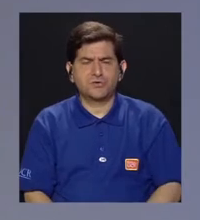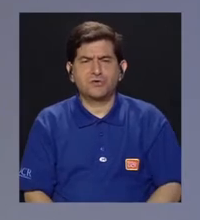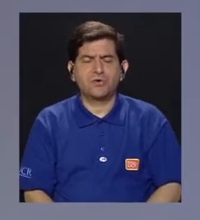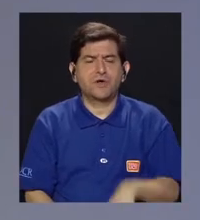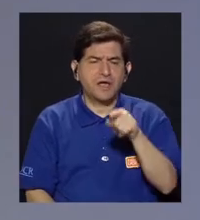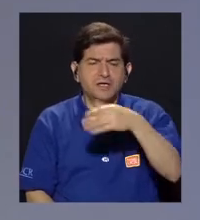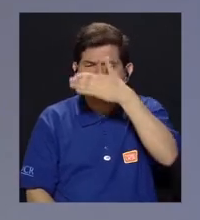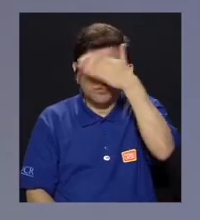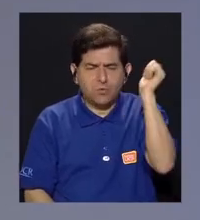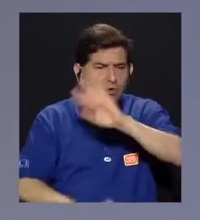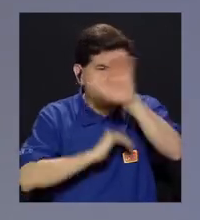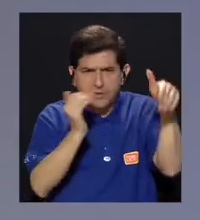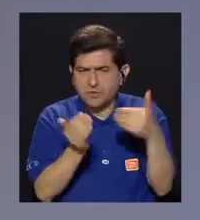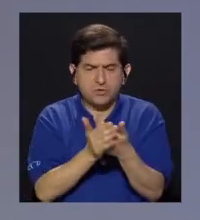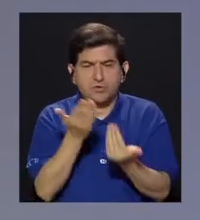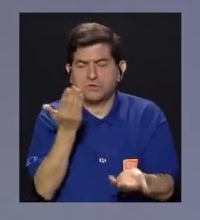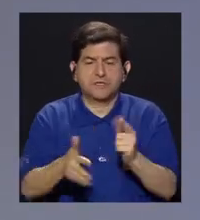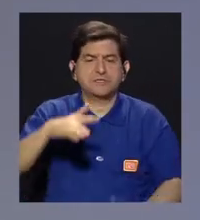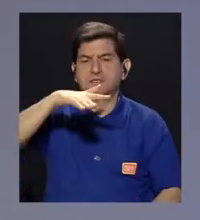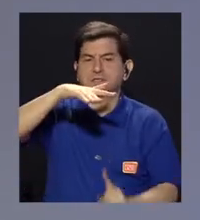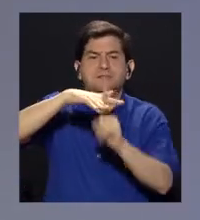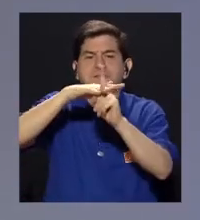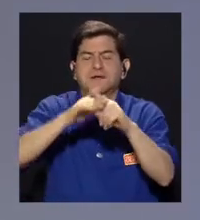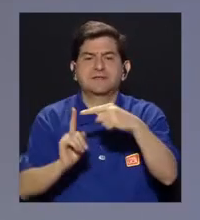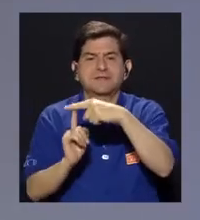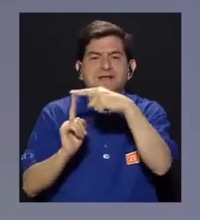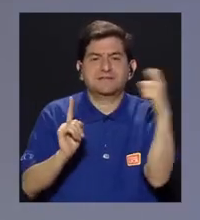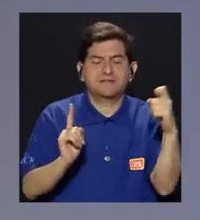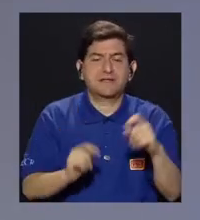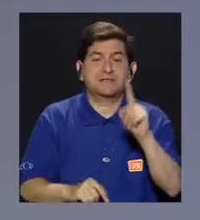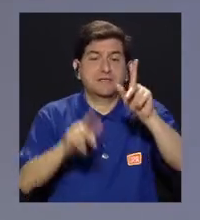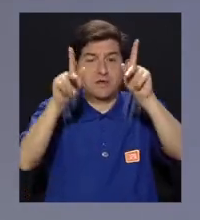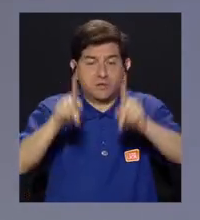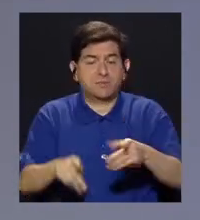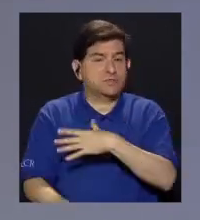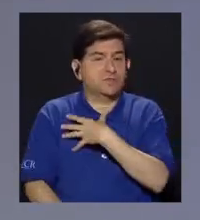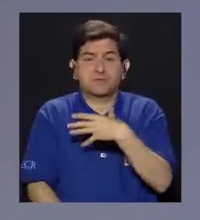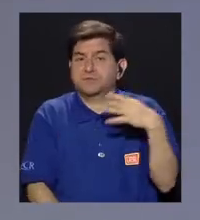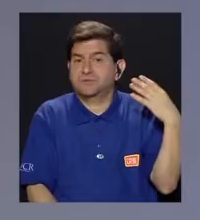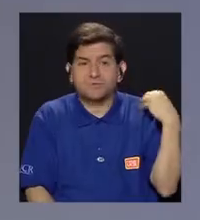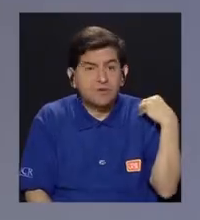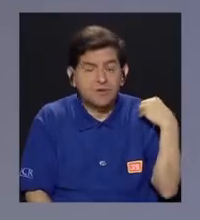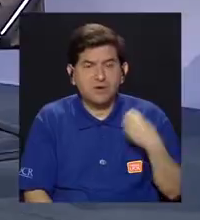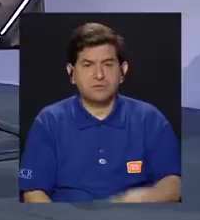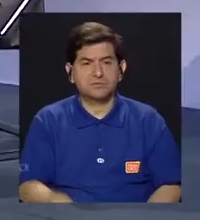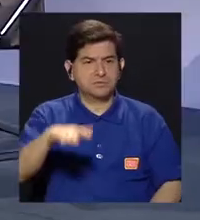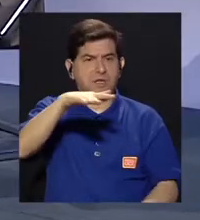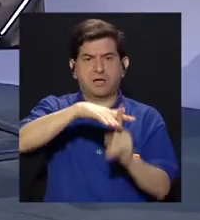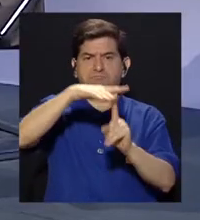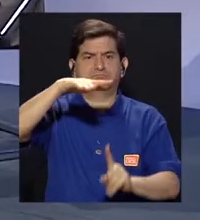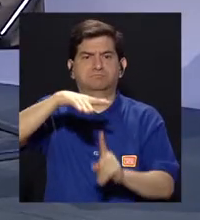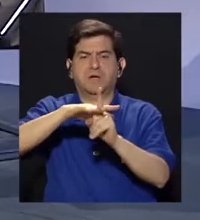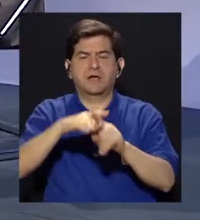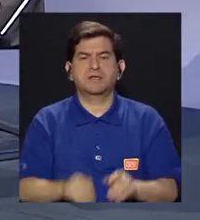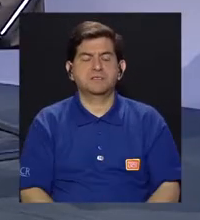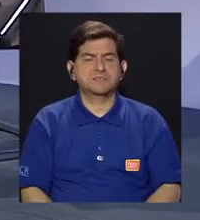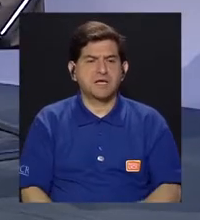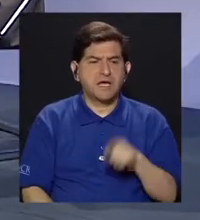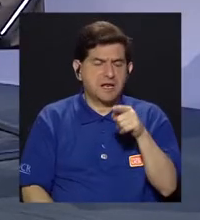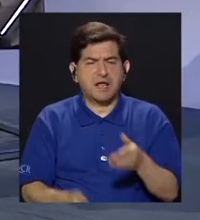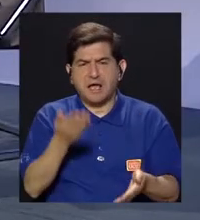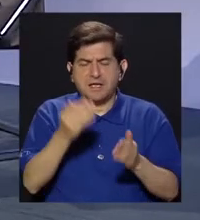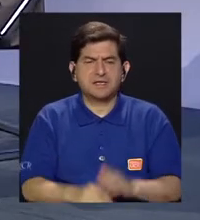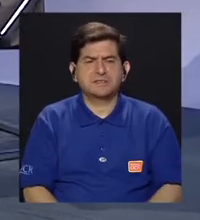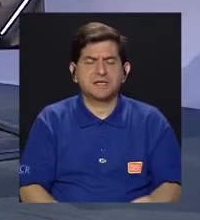colectiva que podría emerger en un momento determinado a partir de que a una persona no le gusta aparecer en los buscadores